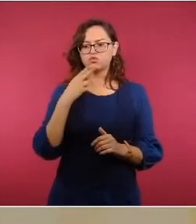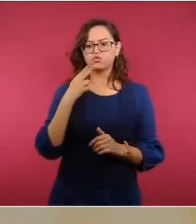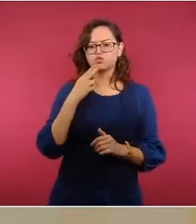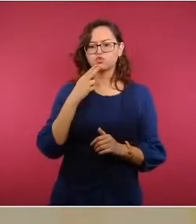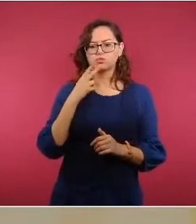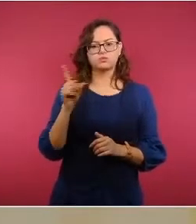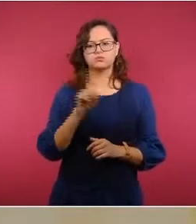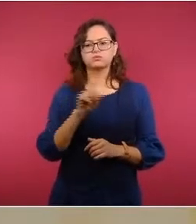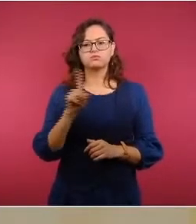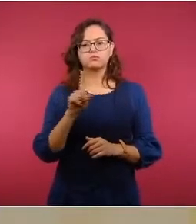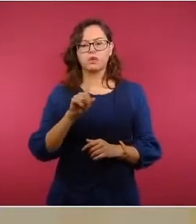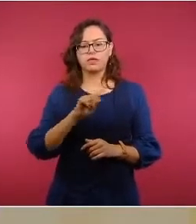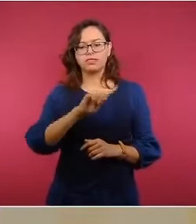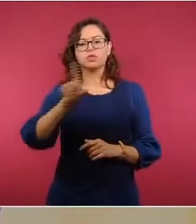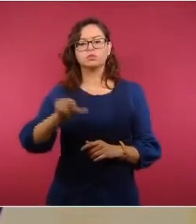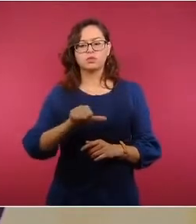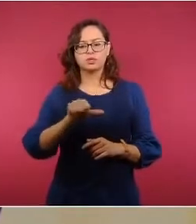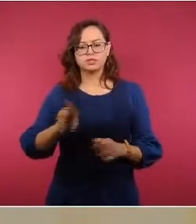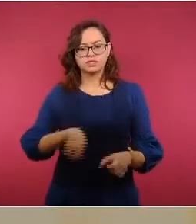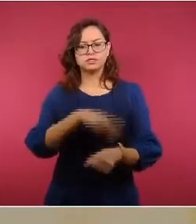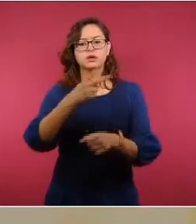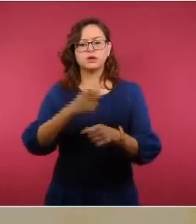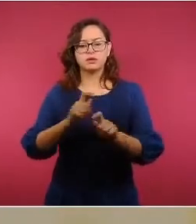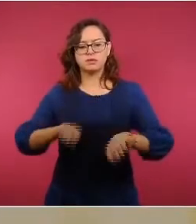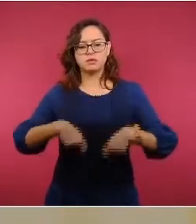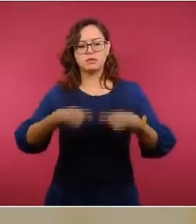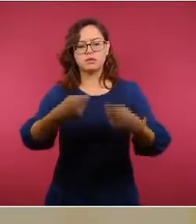del presidente Peña Nieto.